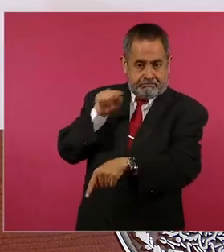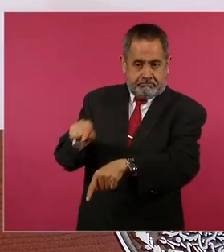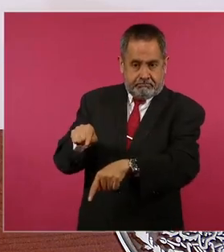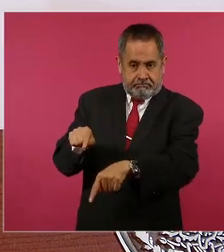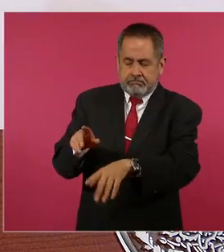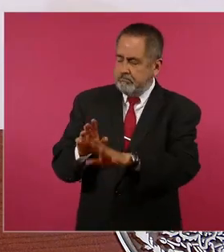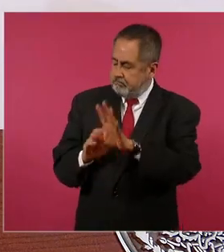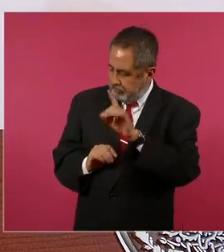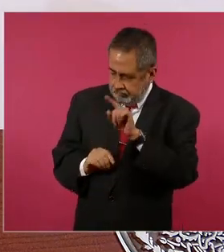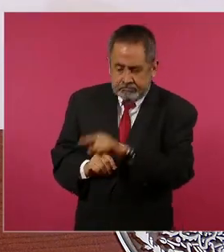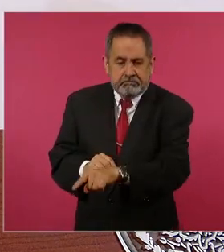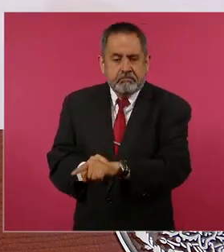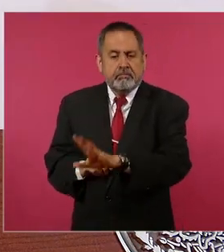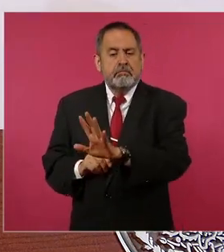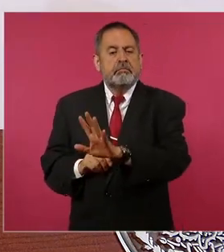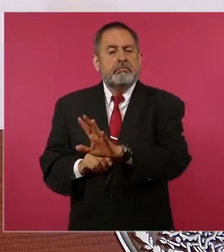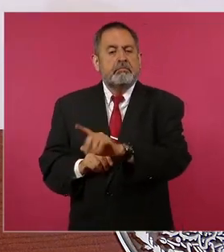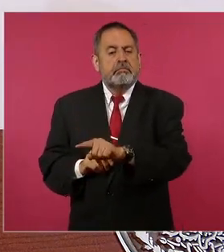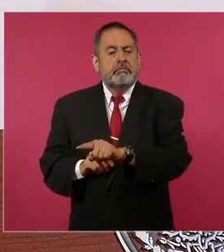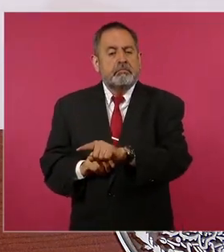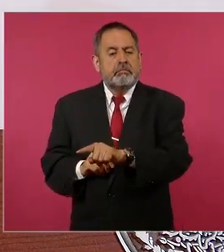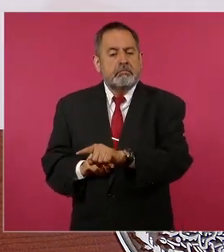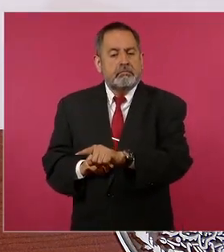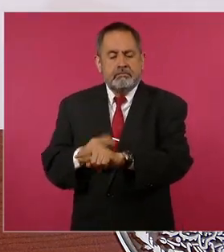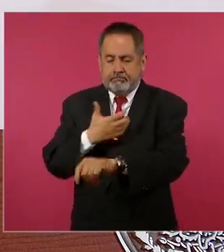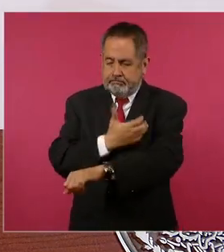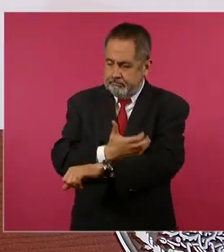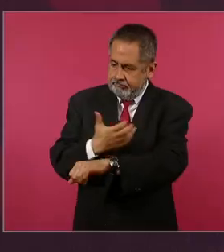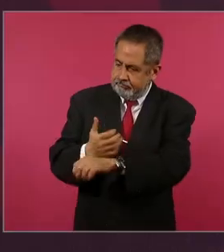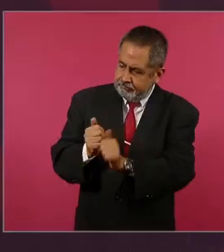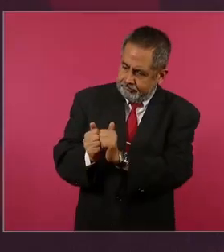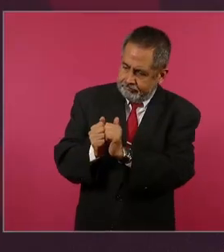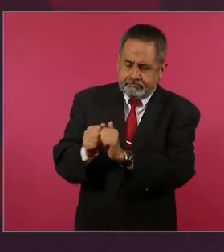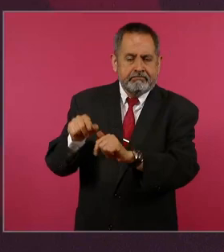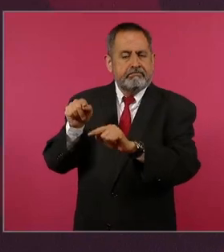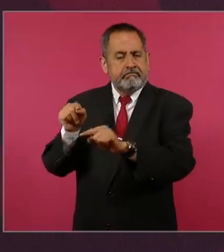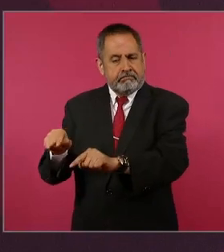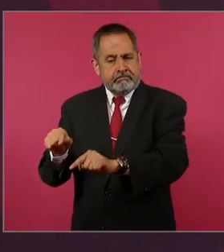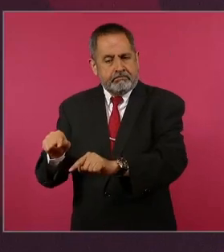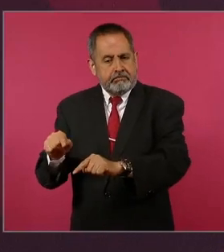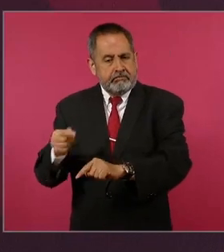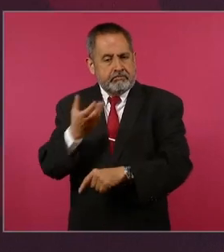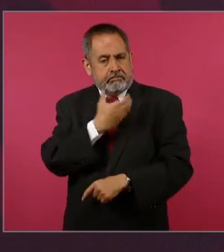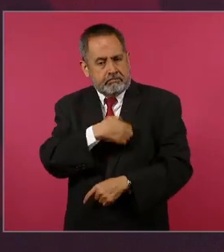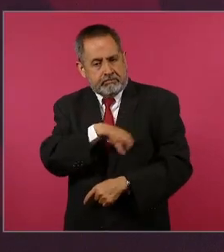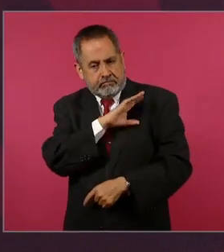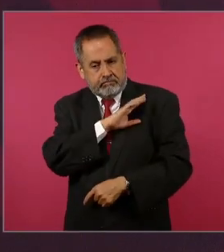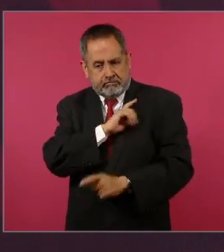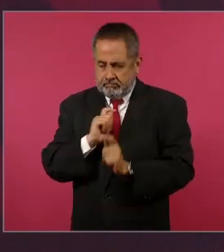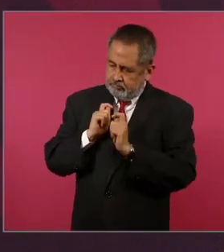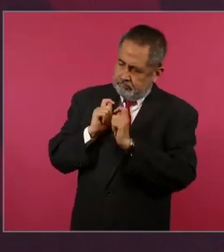va a ser nuestra compañera Claudia Sheinbaum,